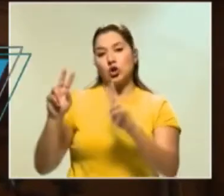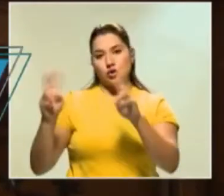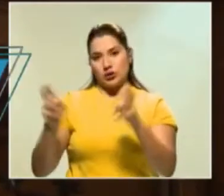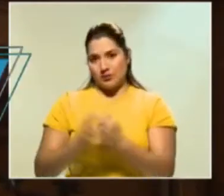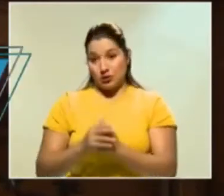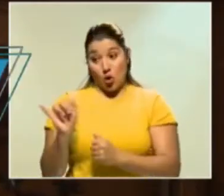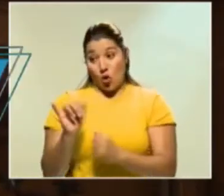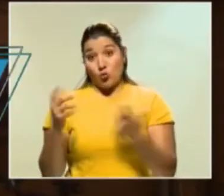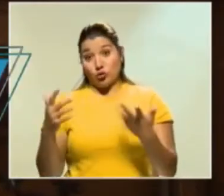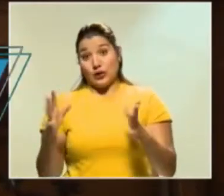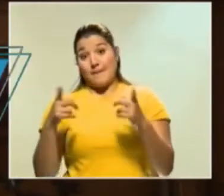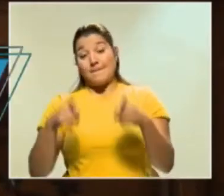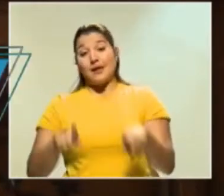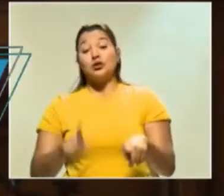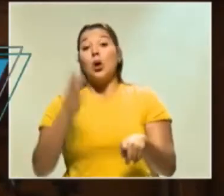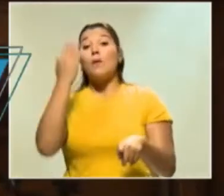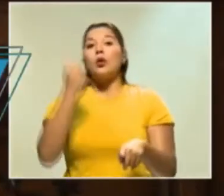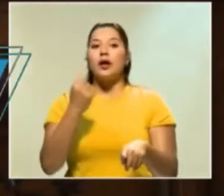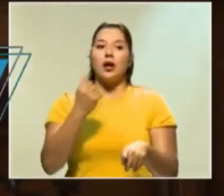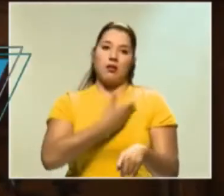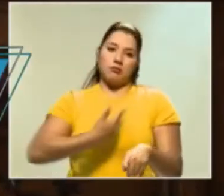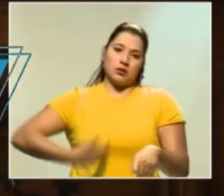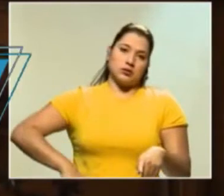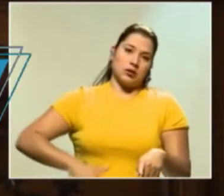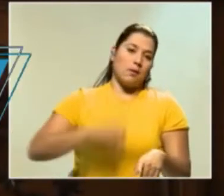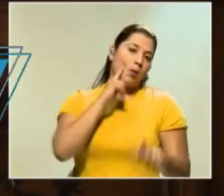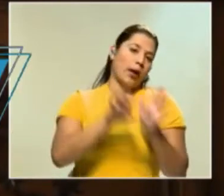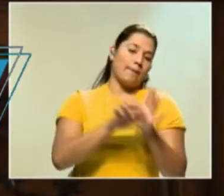ahora con el tener que cancelar una gira presidencial